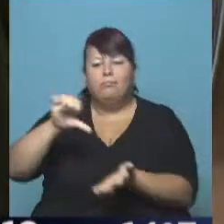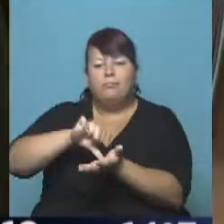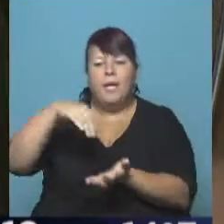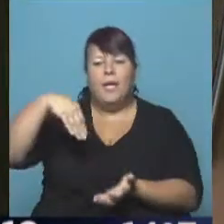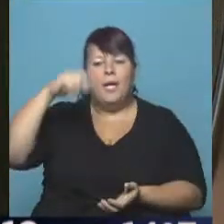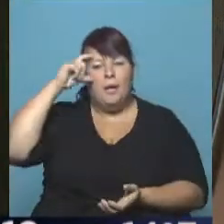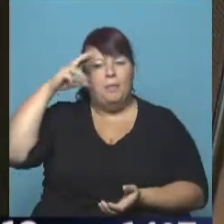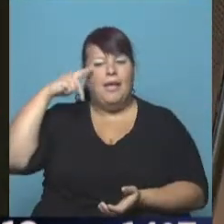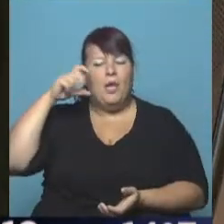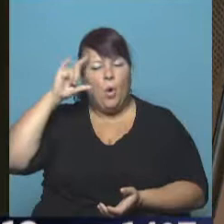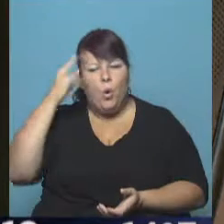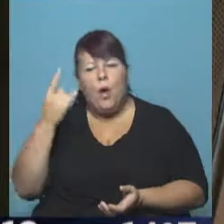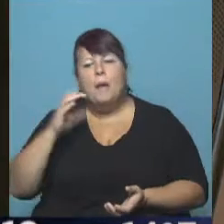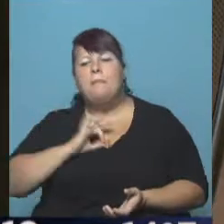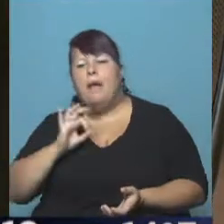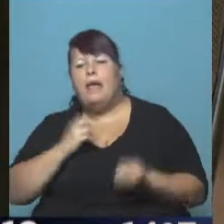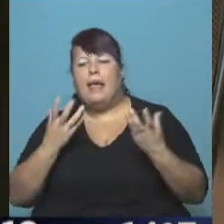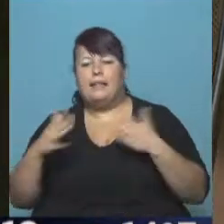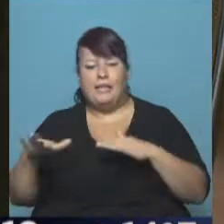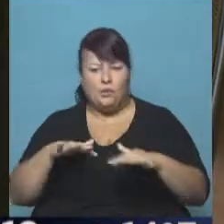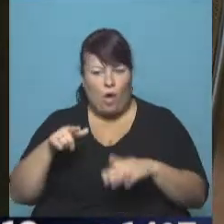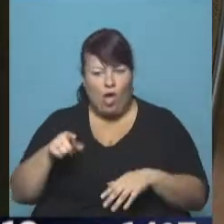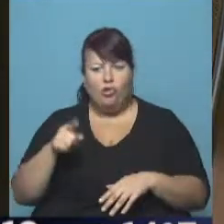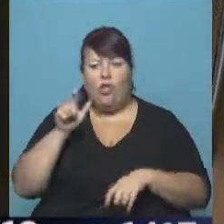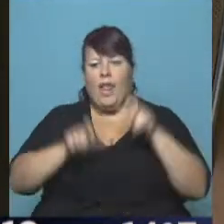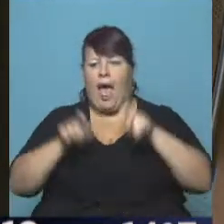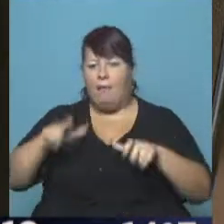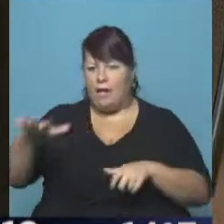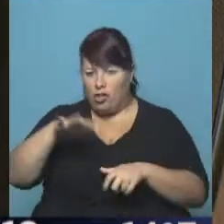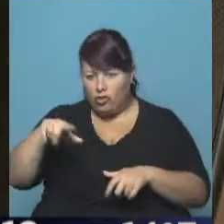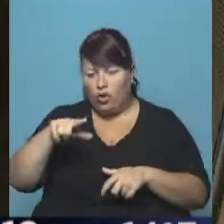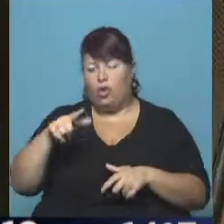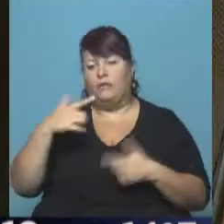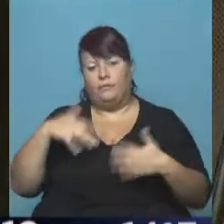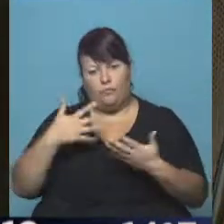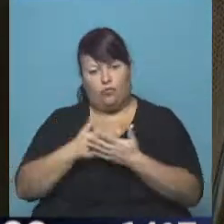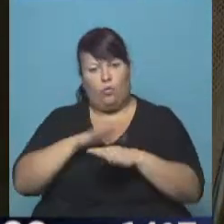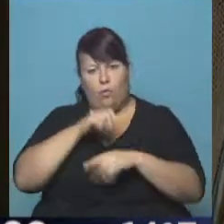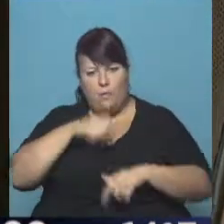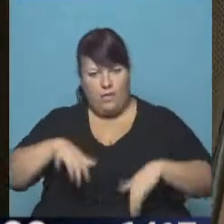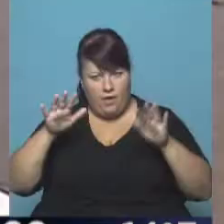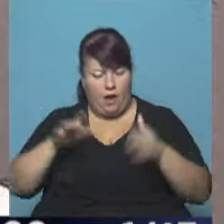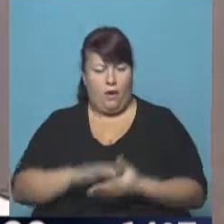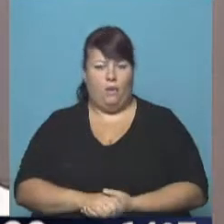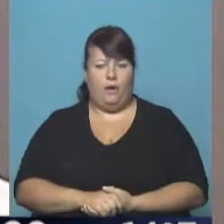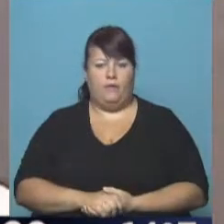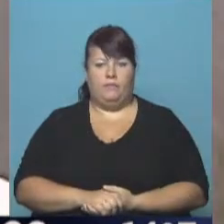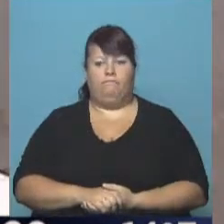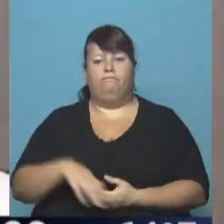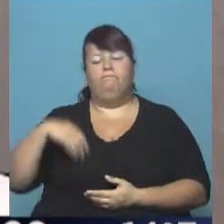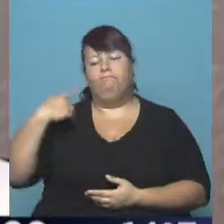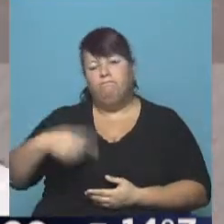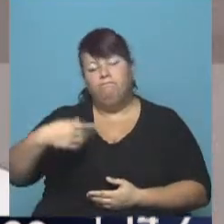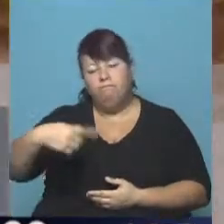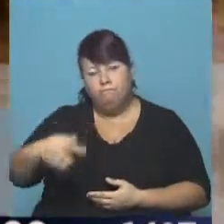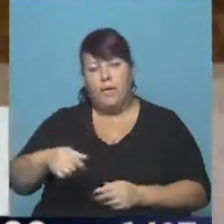melincué para conocer cómo están la situación de los vecinos de allí que están sufriendo las inundaciones con el correr de